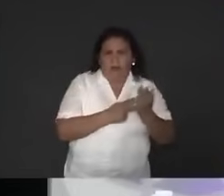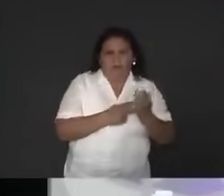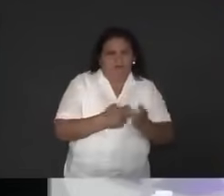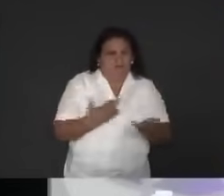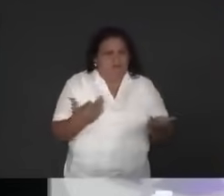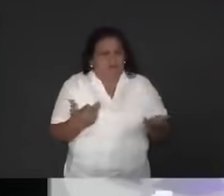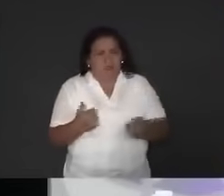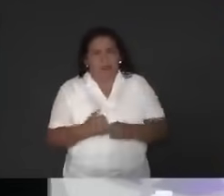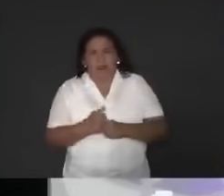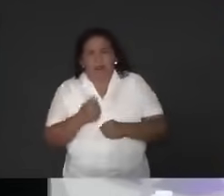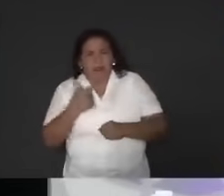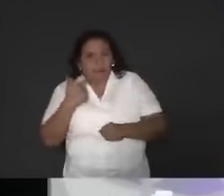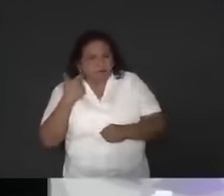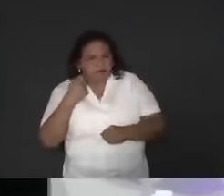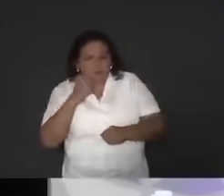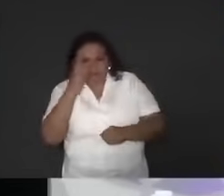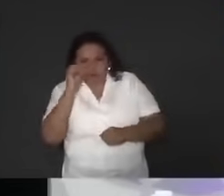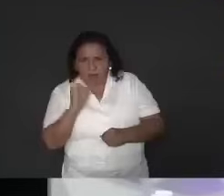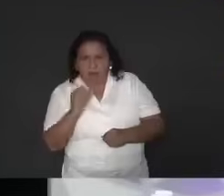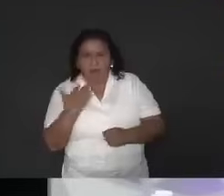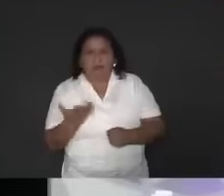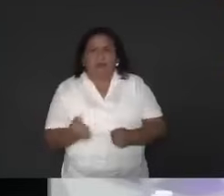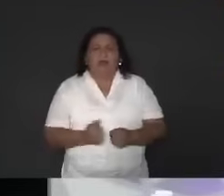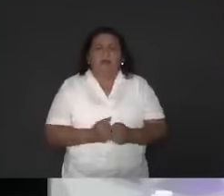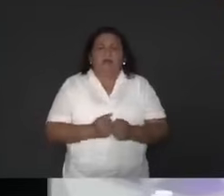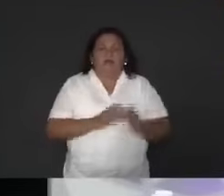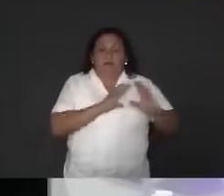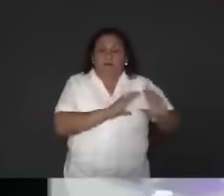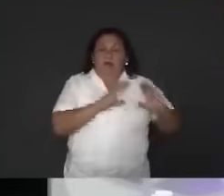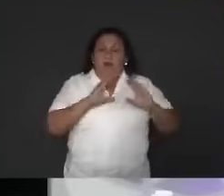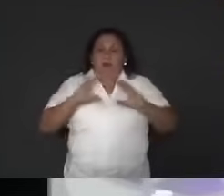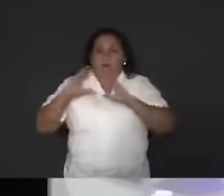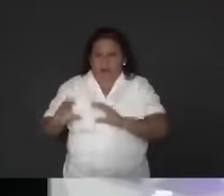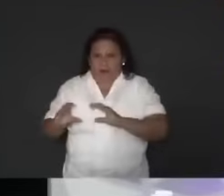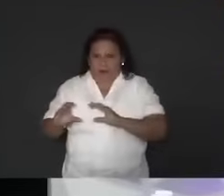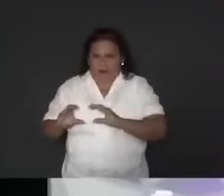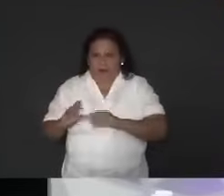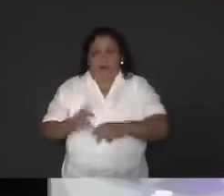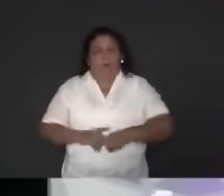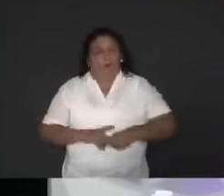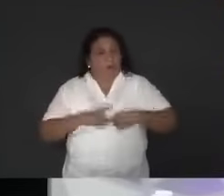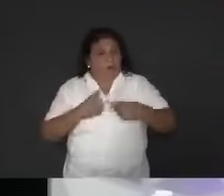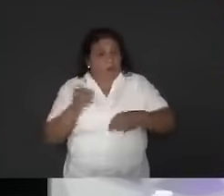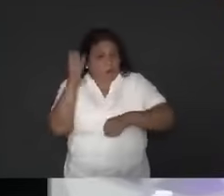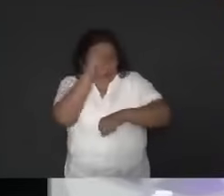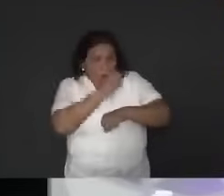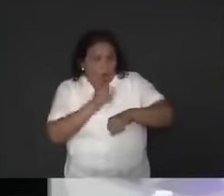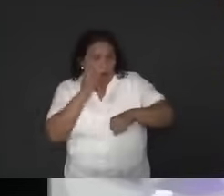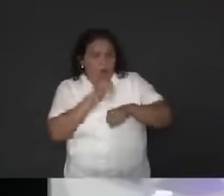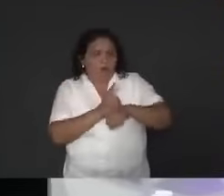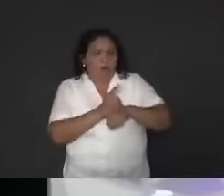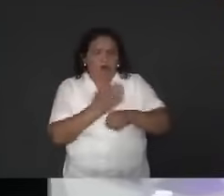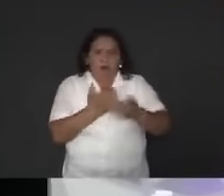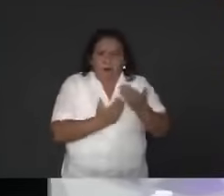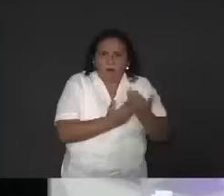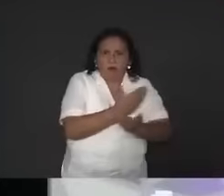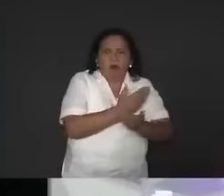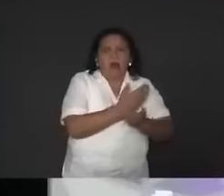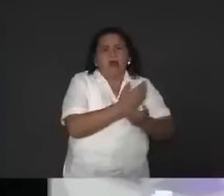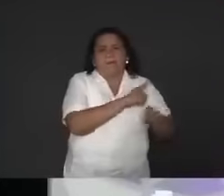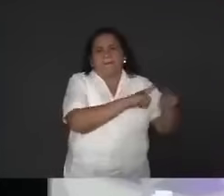que no saben nada. Vamos por un sistema estatal de cuidados y vamos también a darle la oportunidad a una opción nueva, una